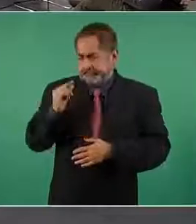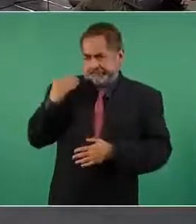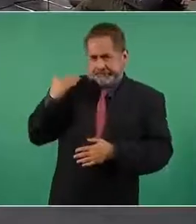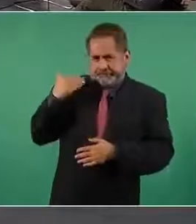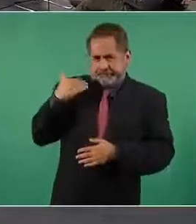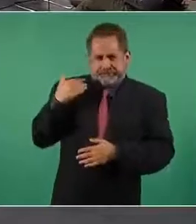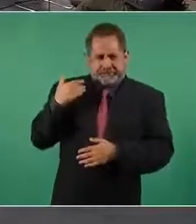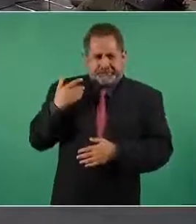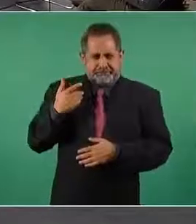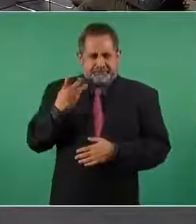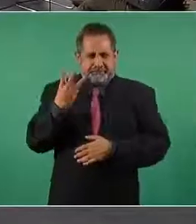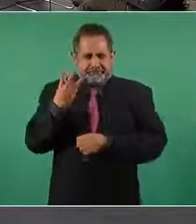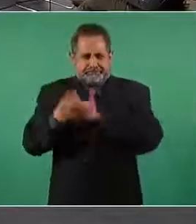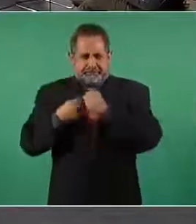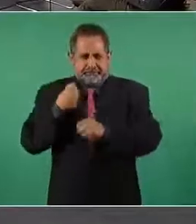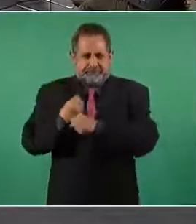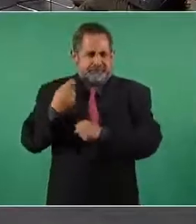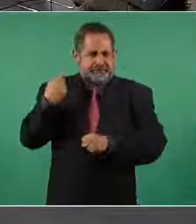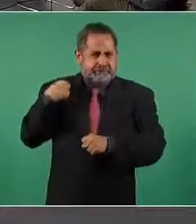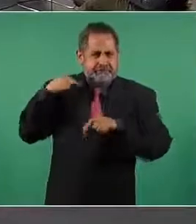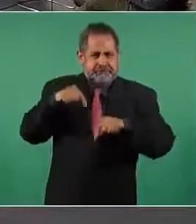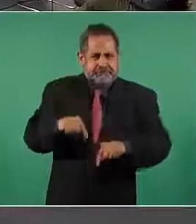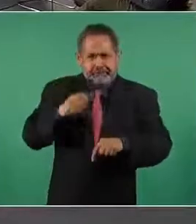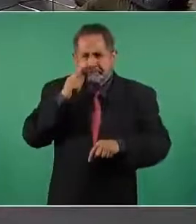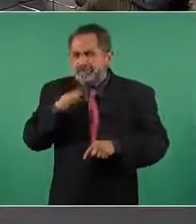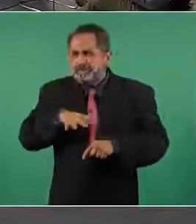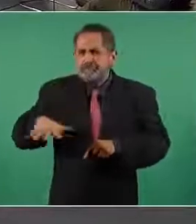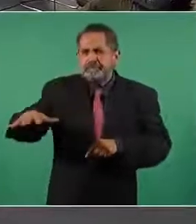últimos tres años veo que esa